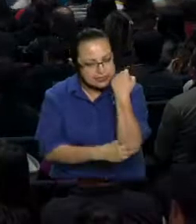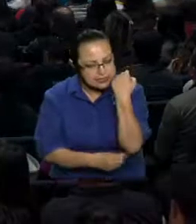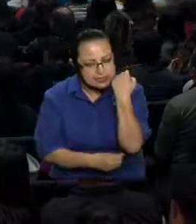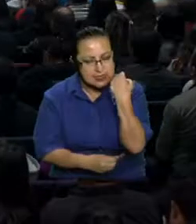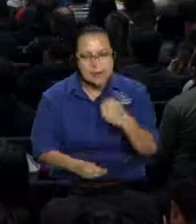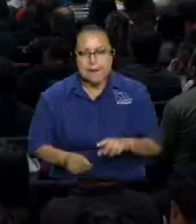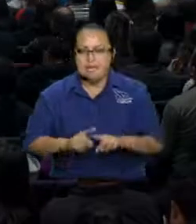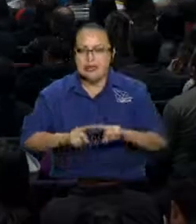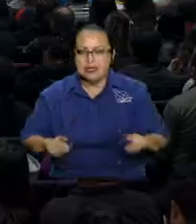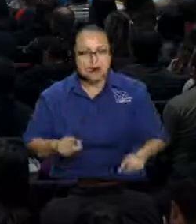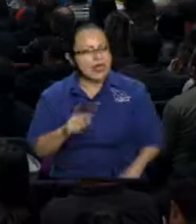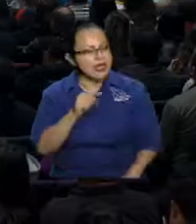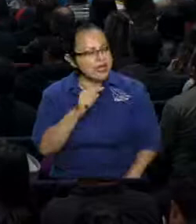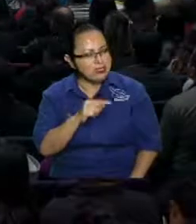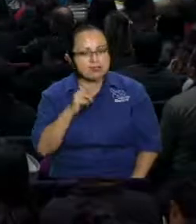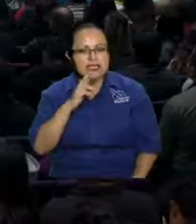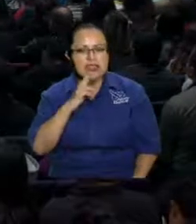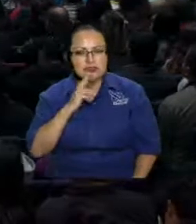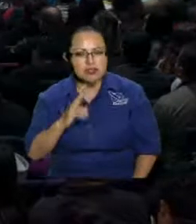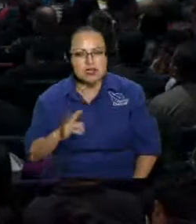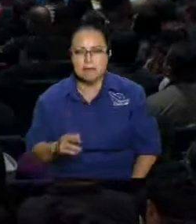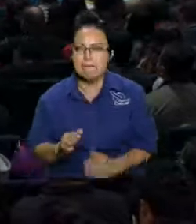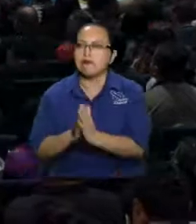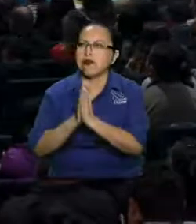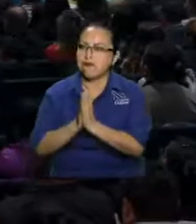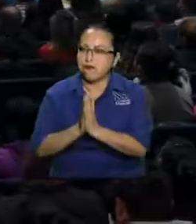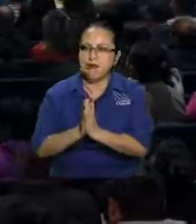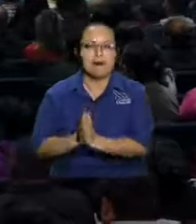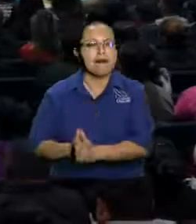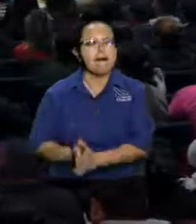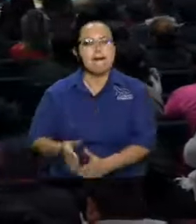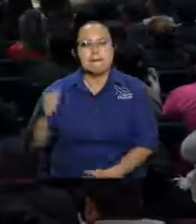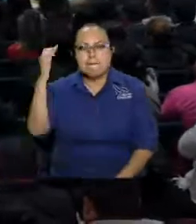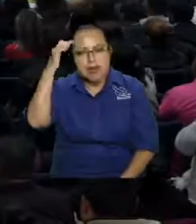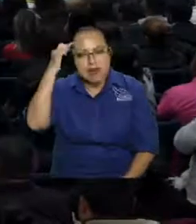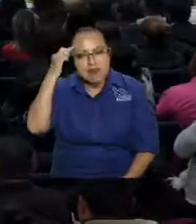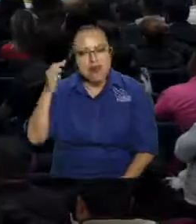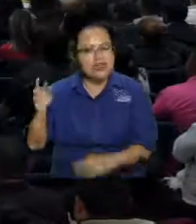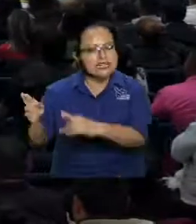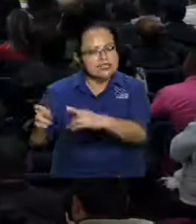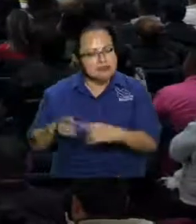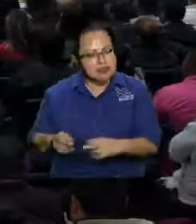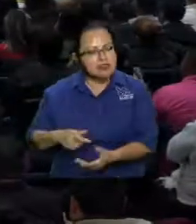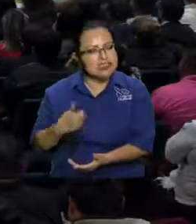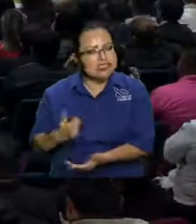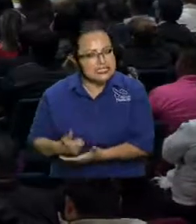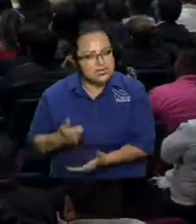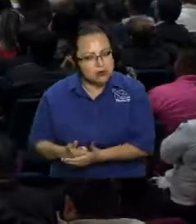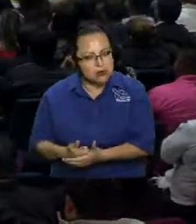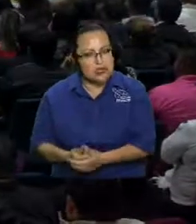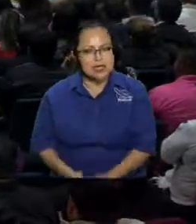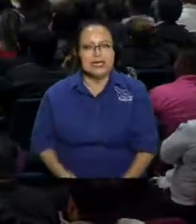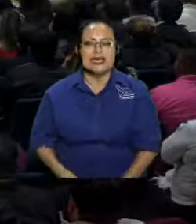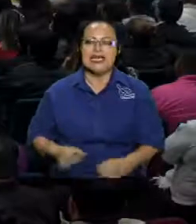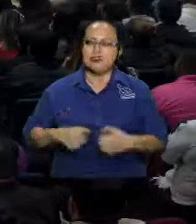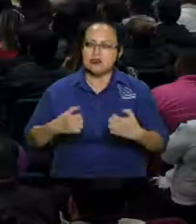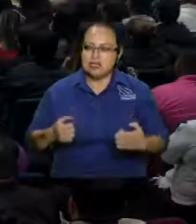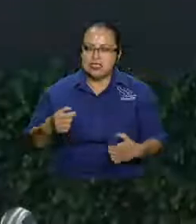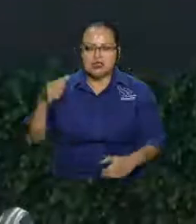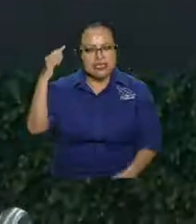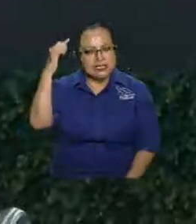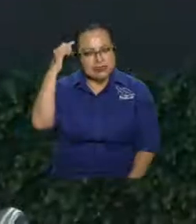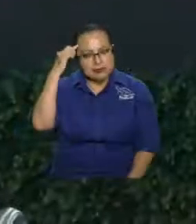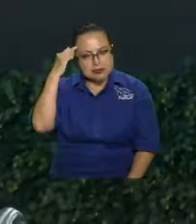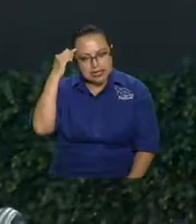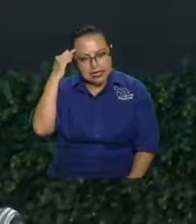exentos. Por favor, Pablo, no nos hagas esto. Esta es una bendición. Entonces yo entendí ahí que hay gente que tiene pobreza en